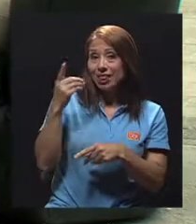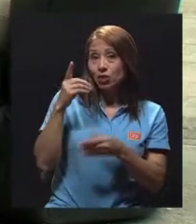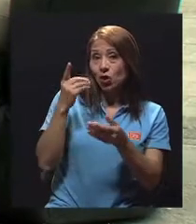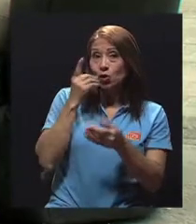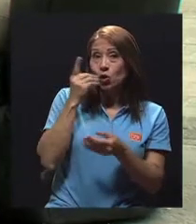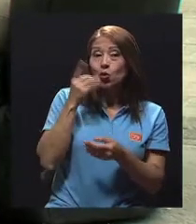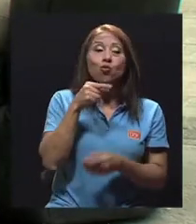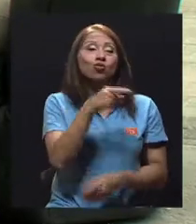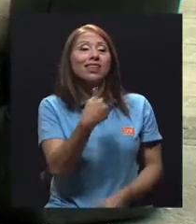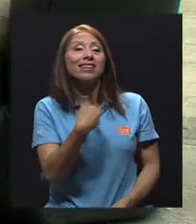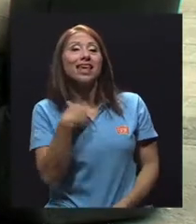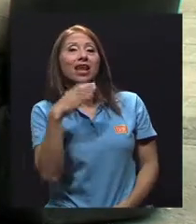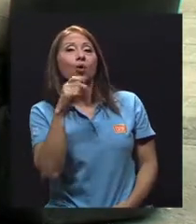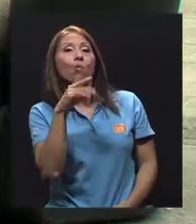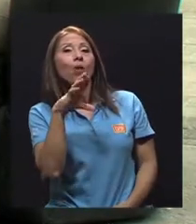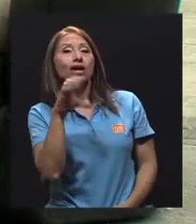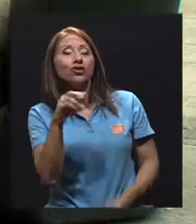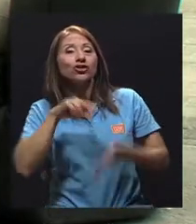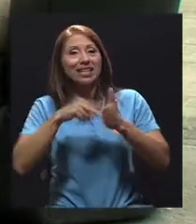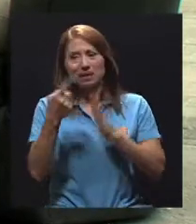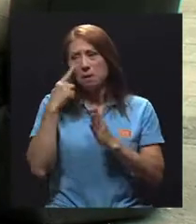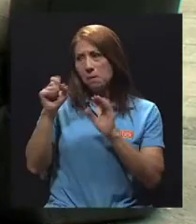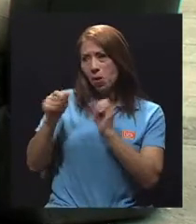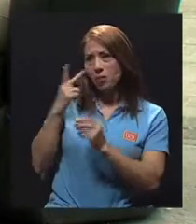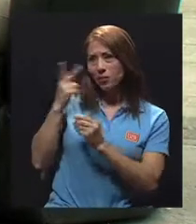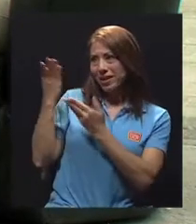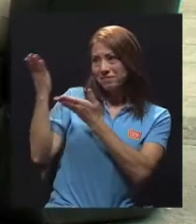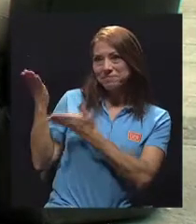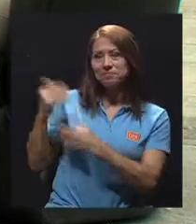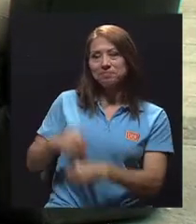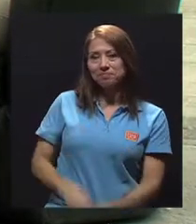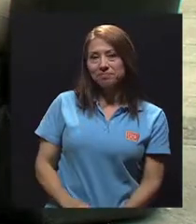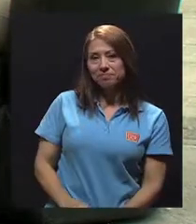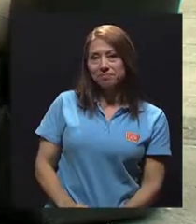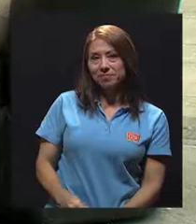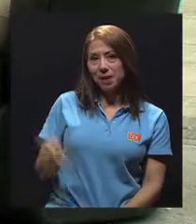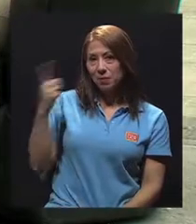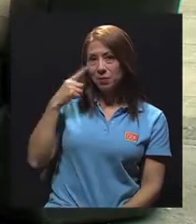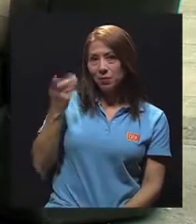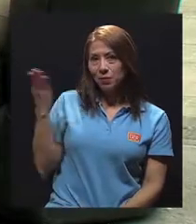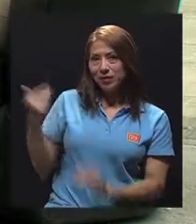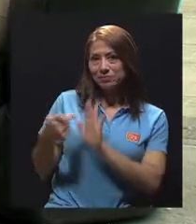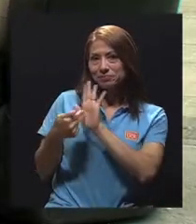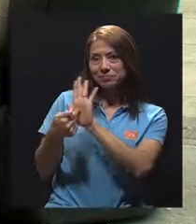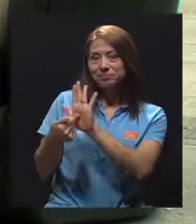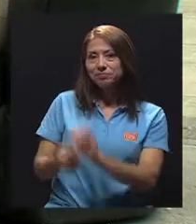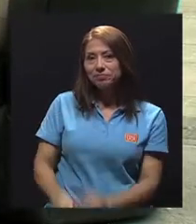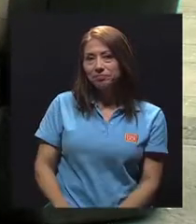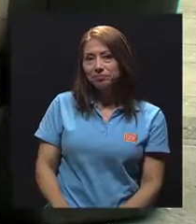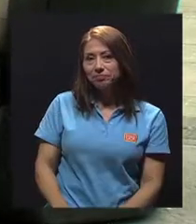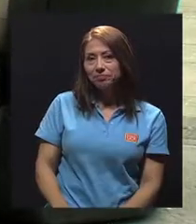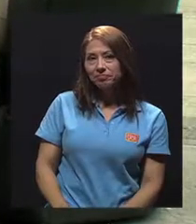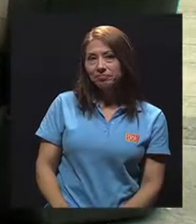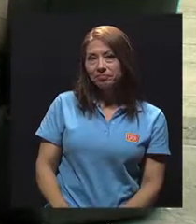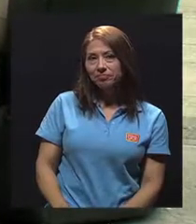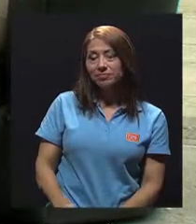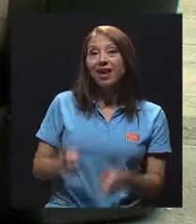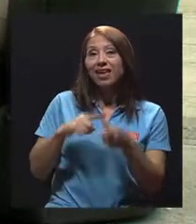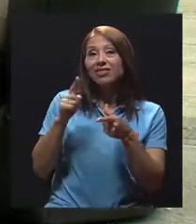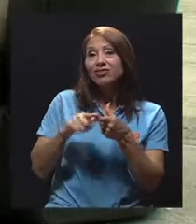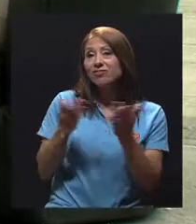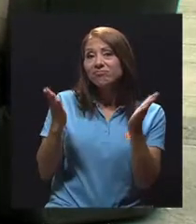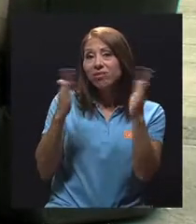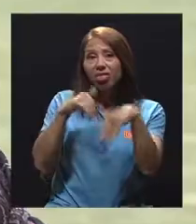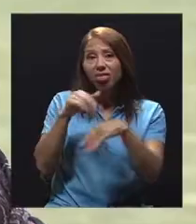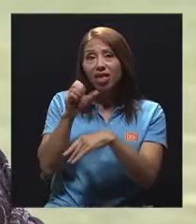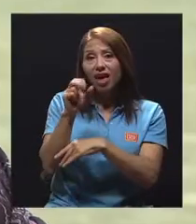el diente se baja o se sube. Si lo podemos ver tal vez en la toma aquí abajo, que es el que se mueve. Uh-huh. Entonces el paciente pierde